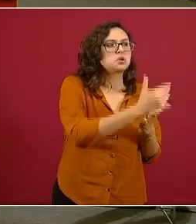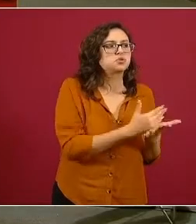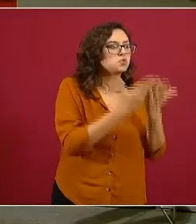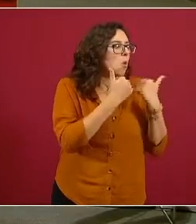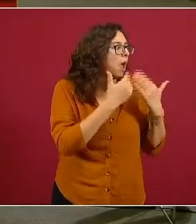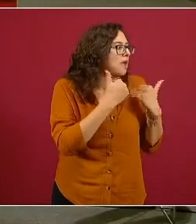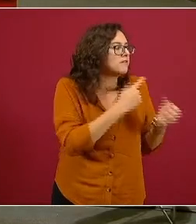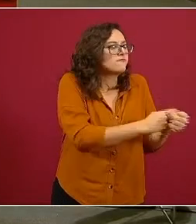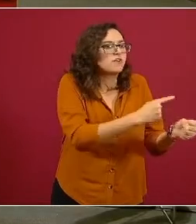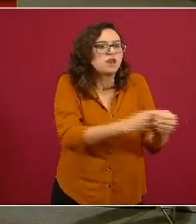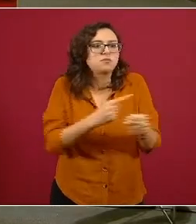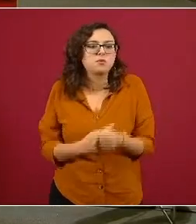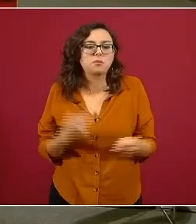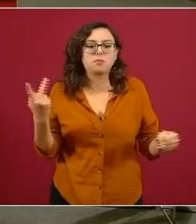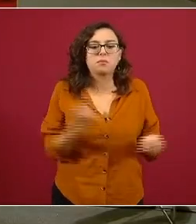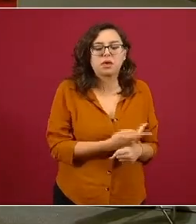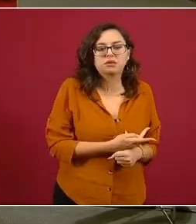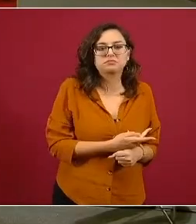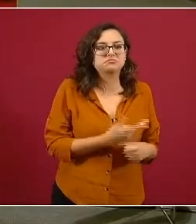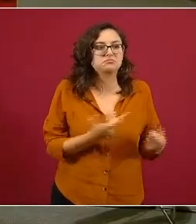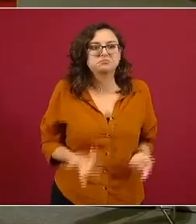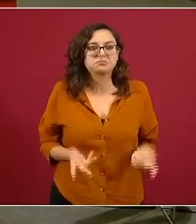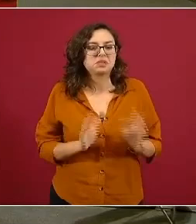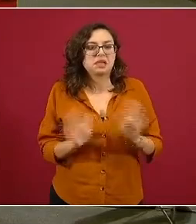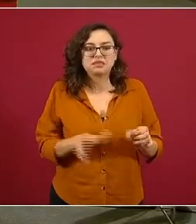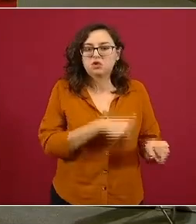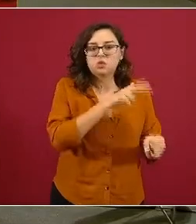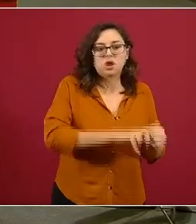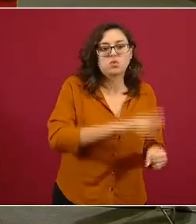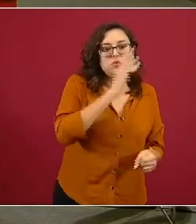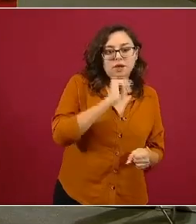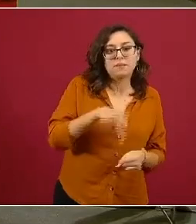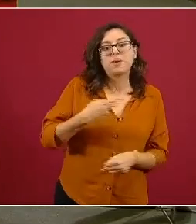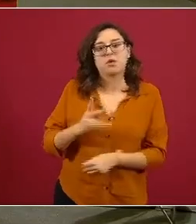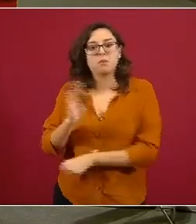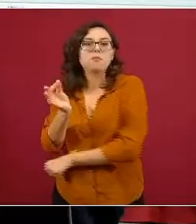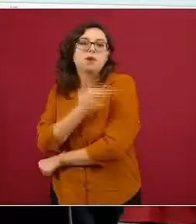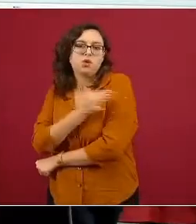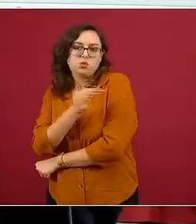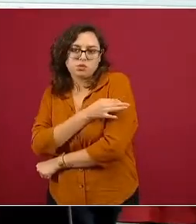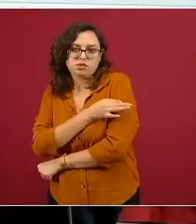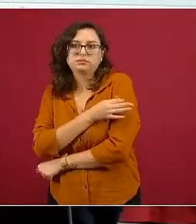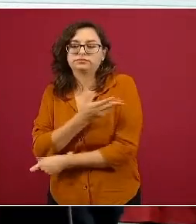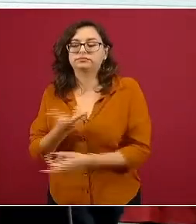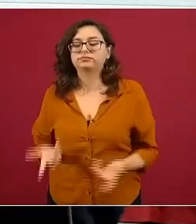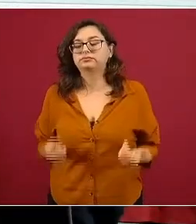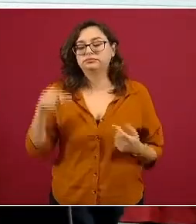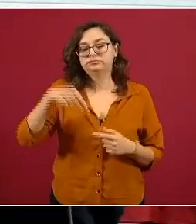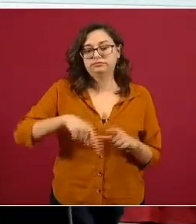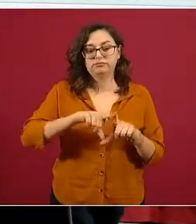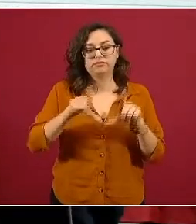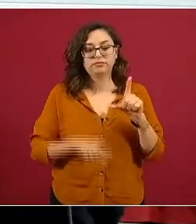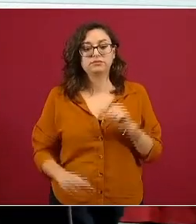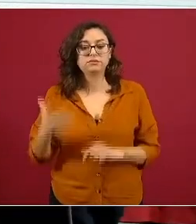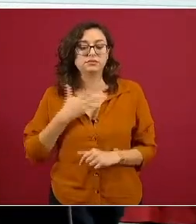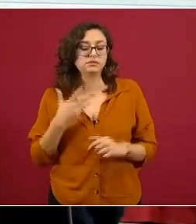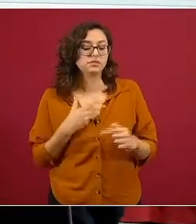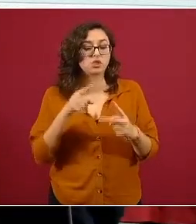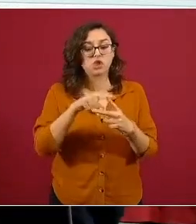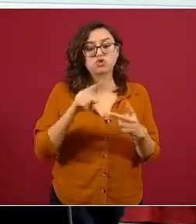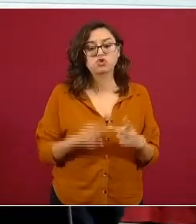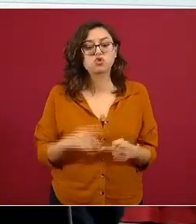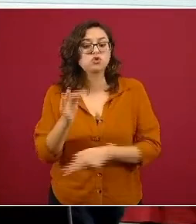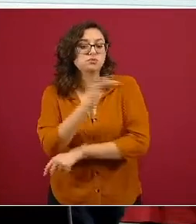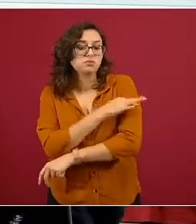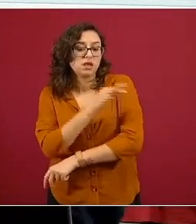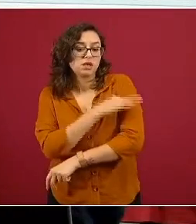hay enfermos, pues entonces la siguiente forma es con las vacunas. En México nosotros trabajamos con dos vacunas, una